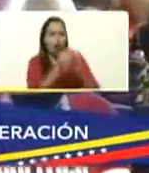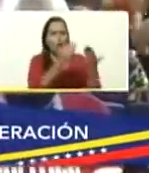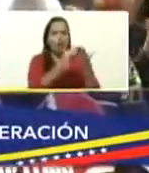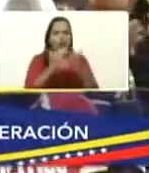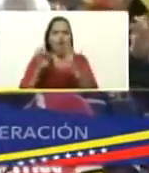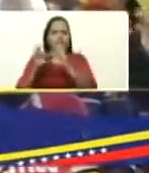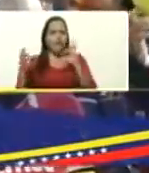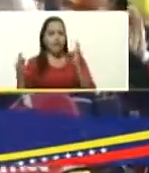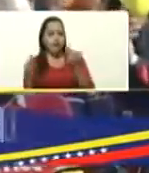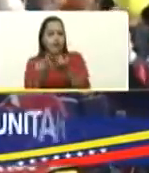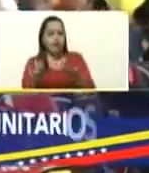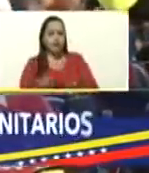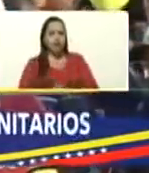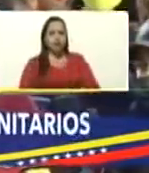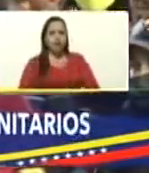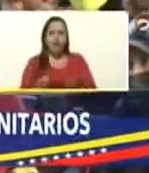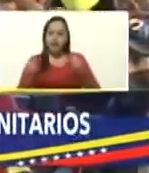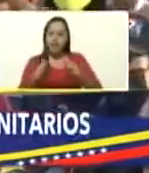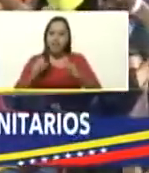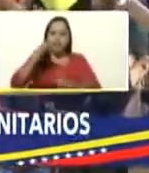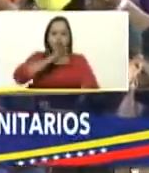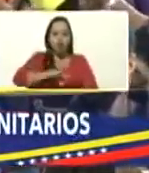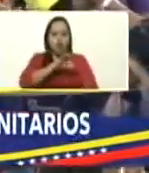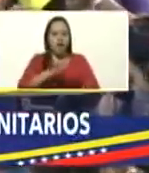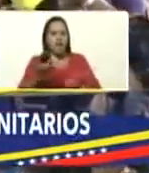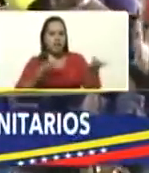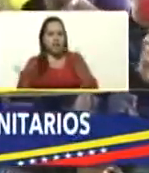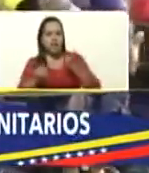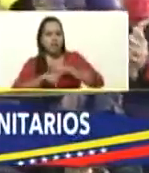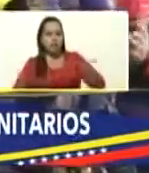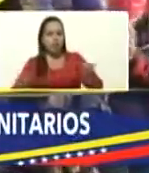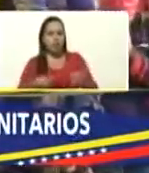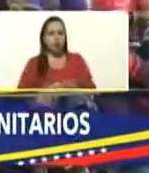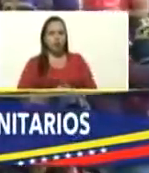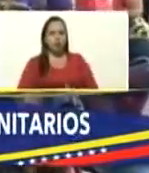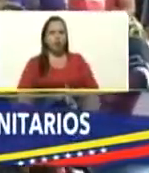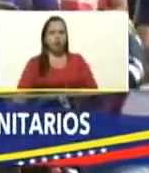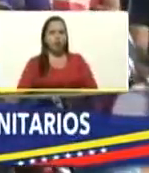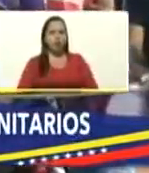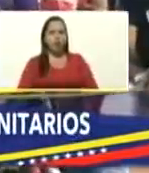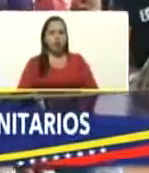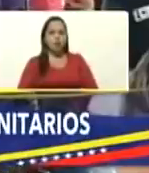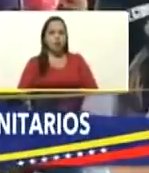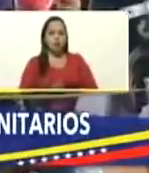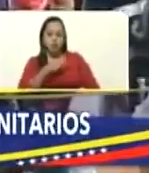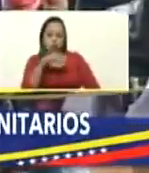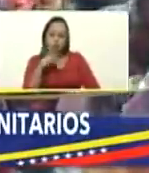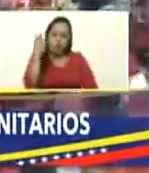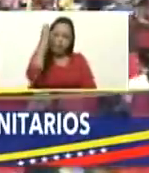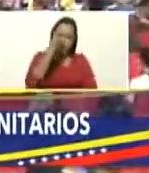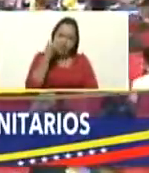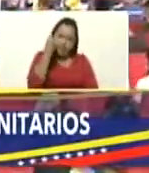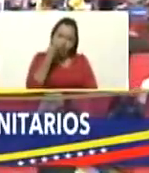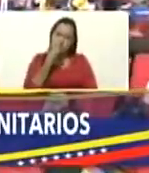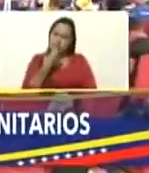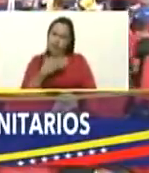la familia, en la vida social, en los servicios públicos. Vamos a pensárnoslas bien.